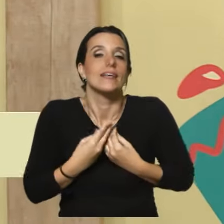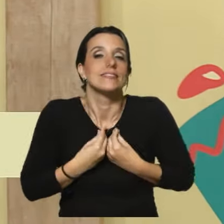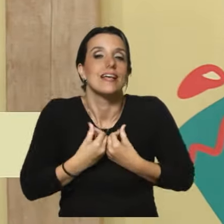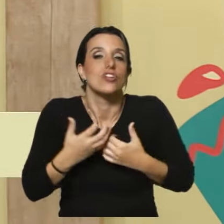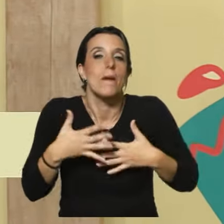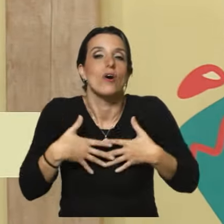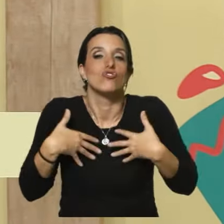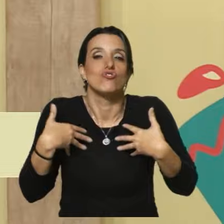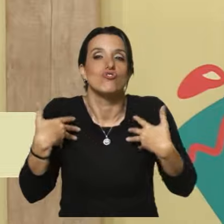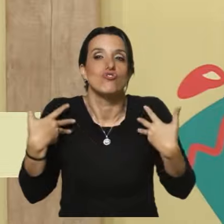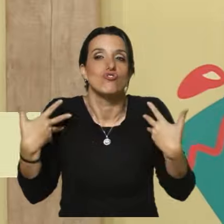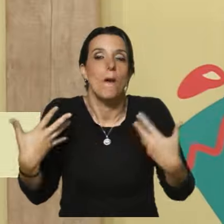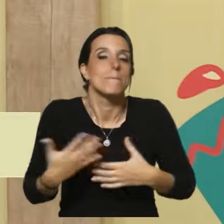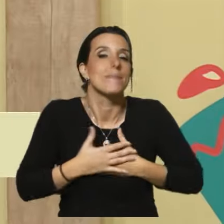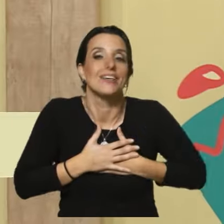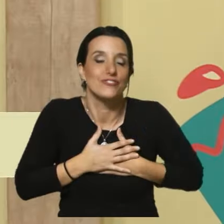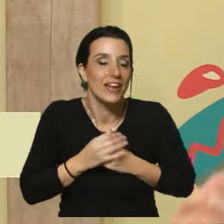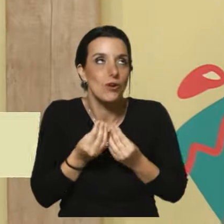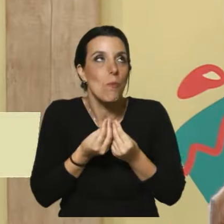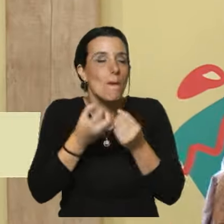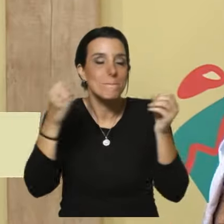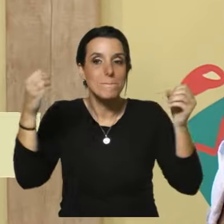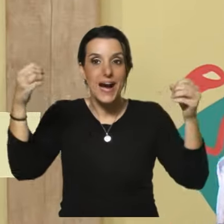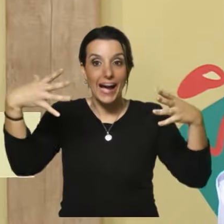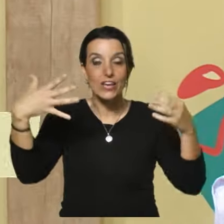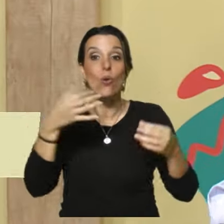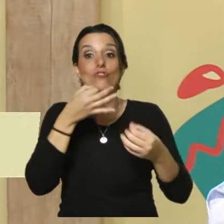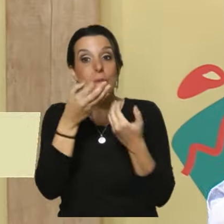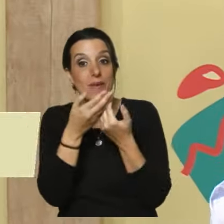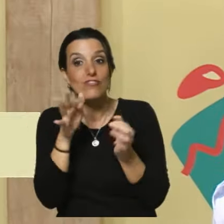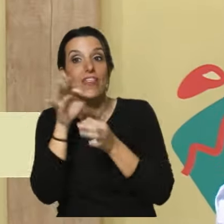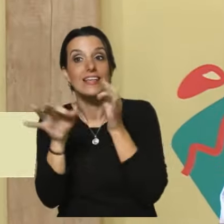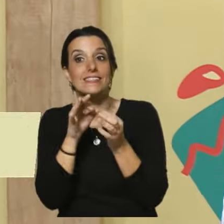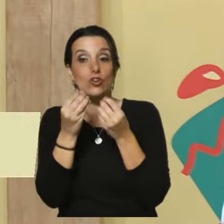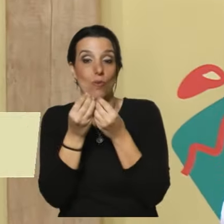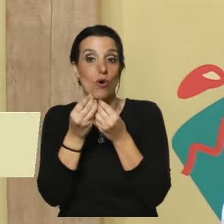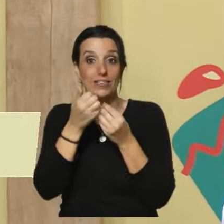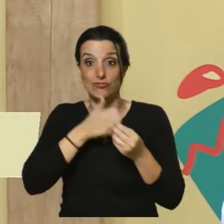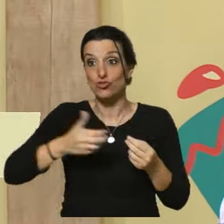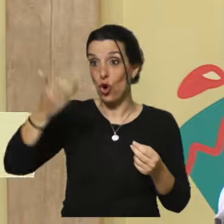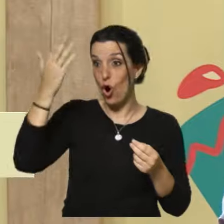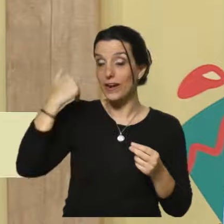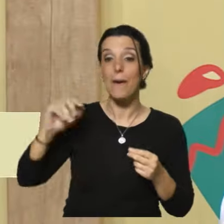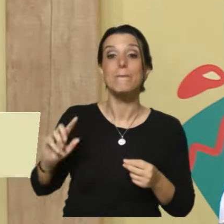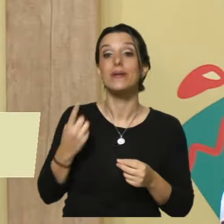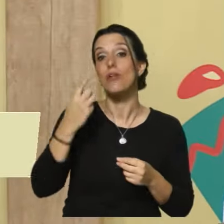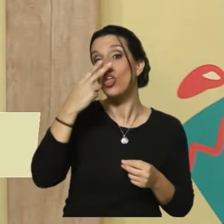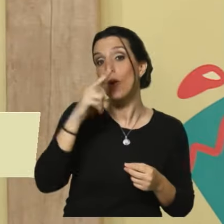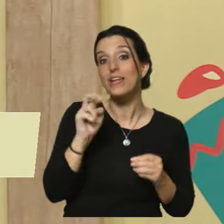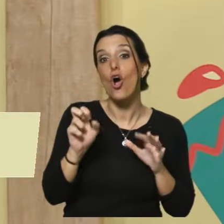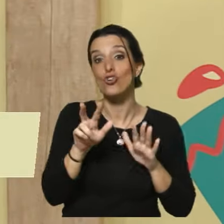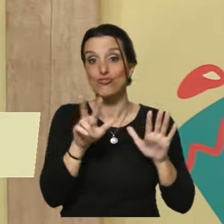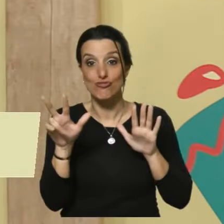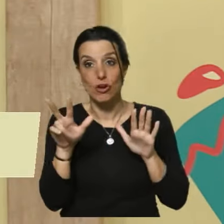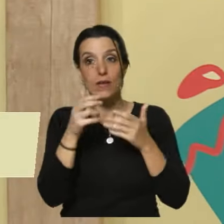emoción tanta pasión es muy Mágico y el am majando los blues es tiene mucha historia el primero se hizo en el 2008